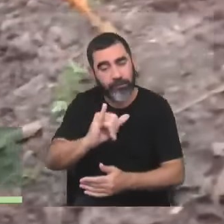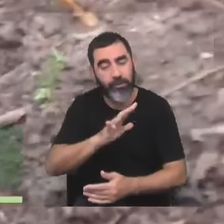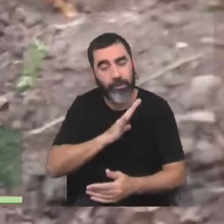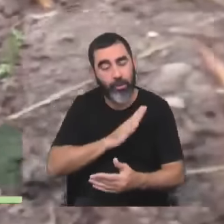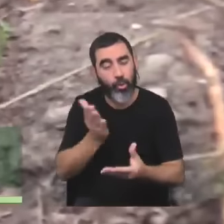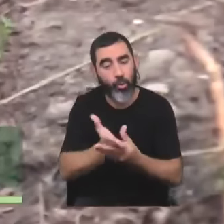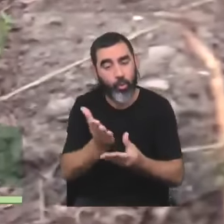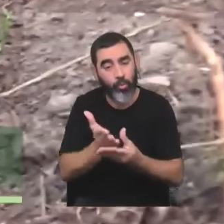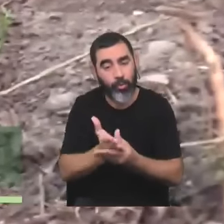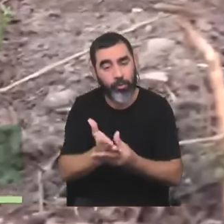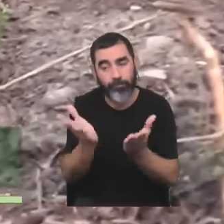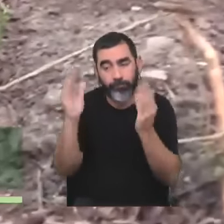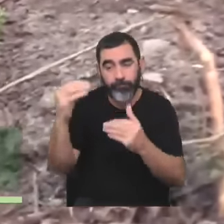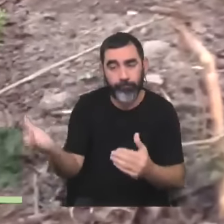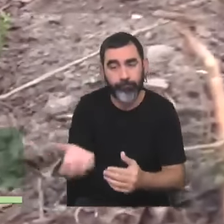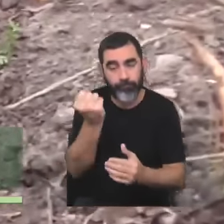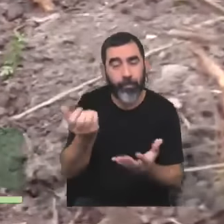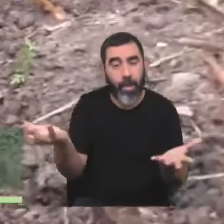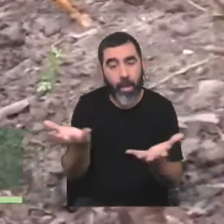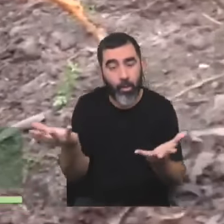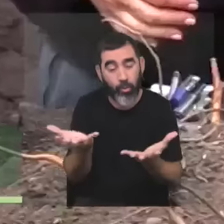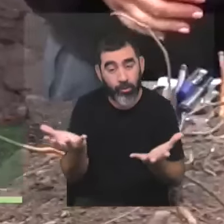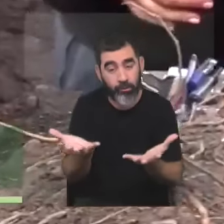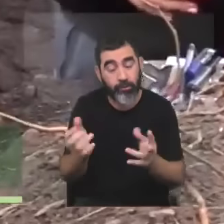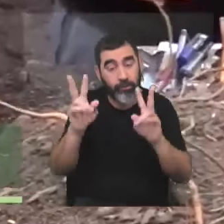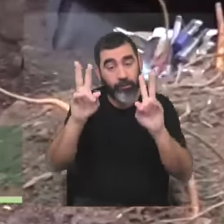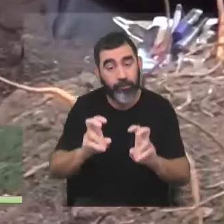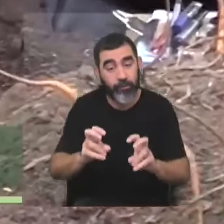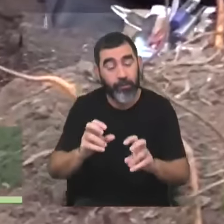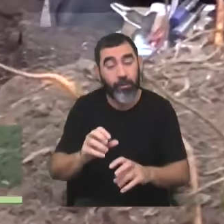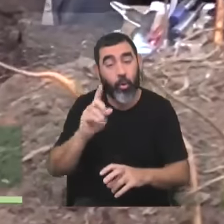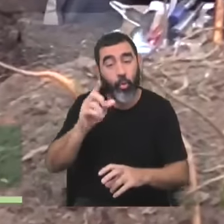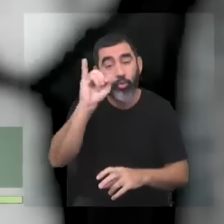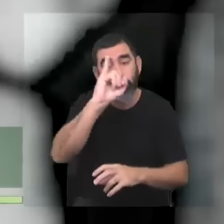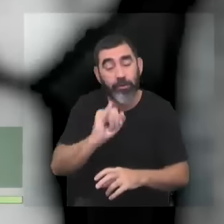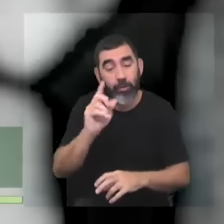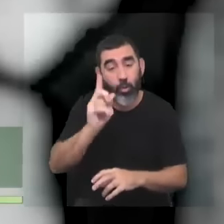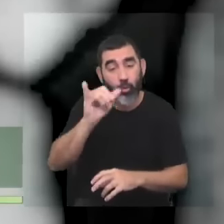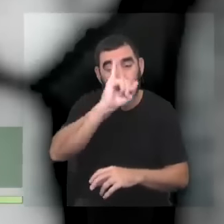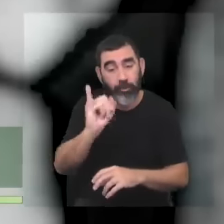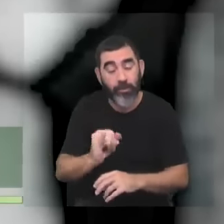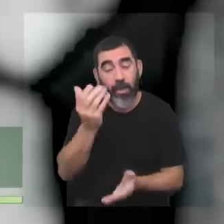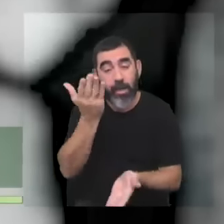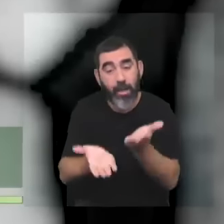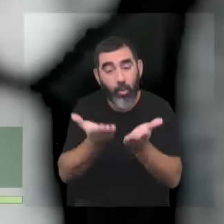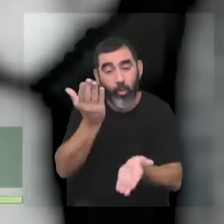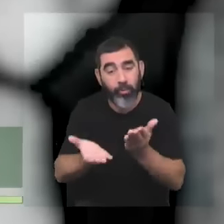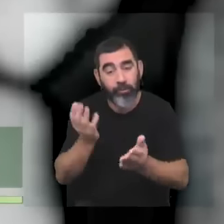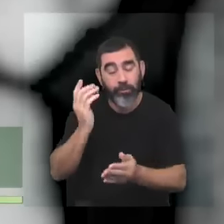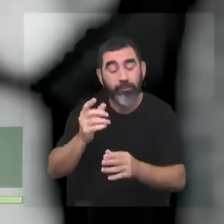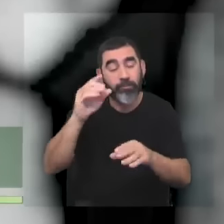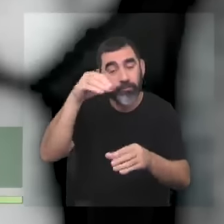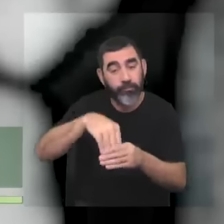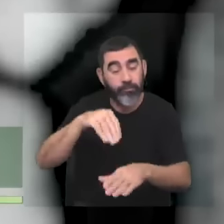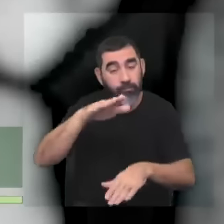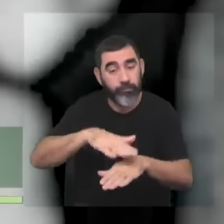documento pero no se lo pudo ubicar ahora en el marco de la causa de Luis Eduardo González González será la justicia penal quien tome cartas en